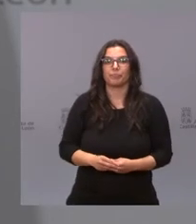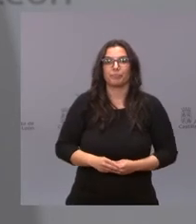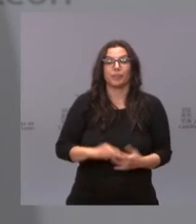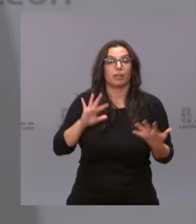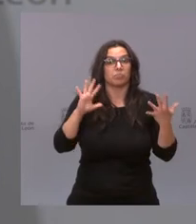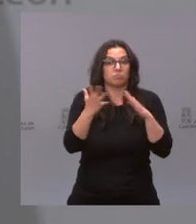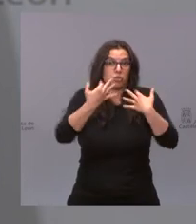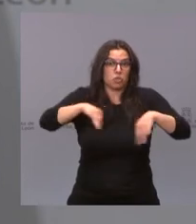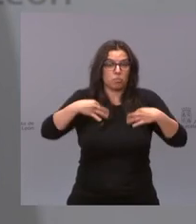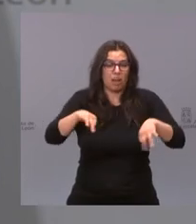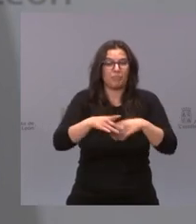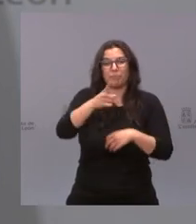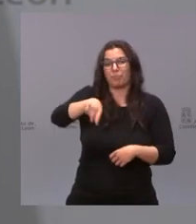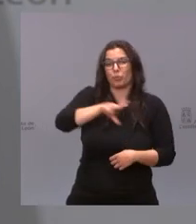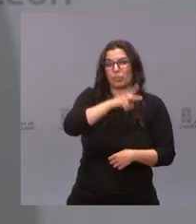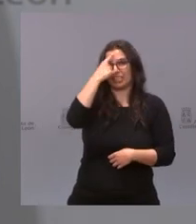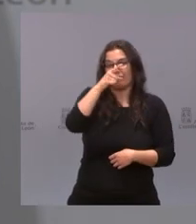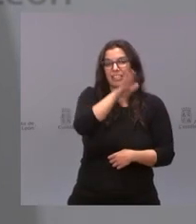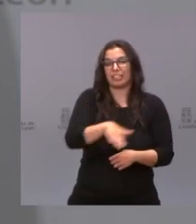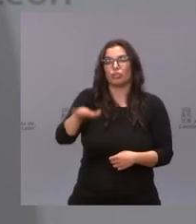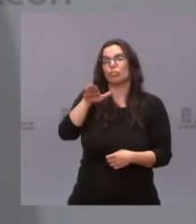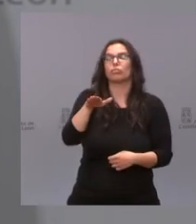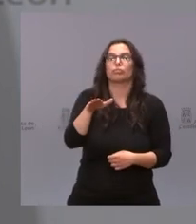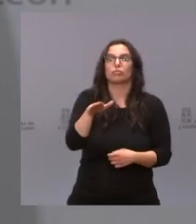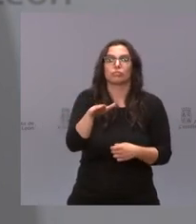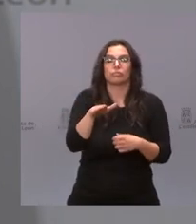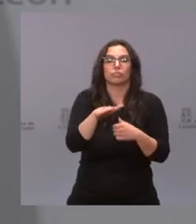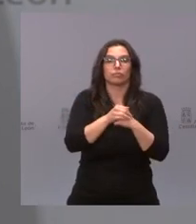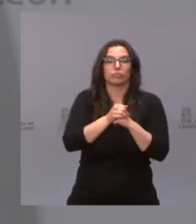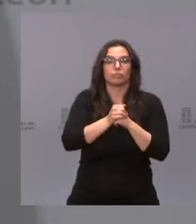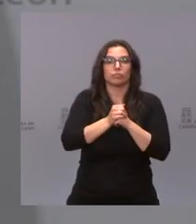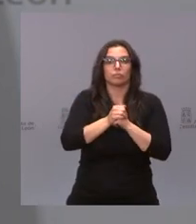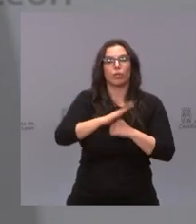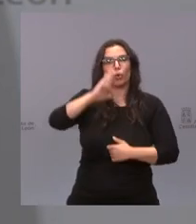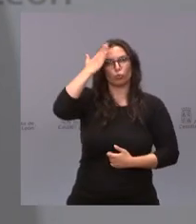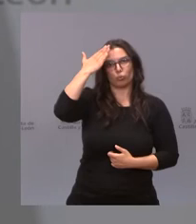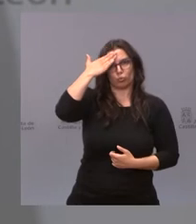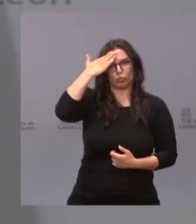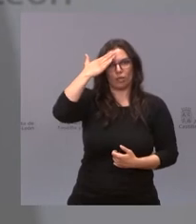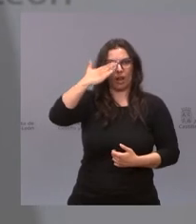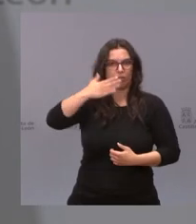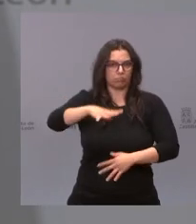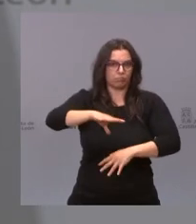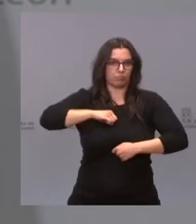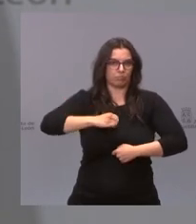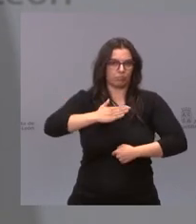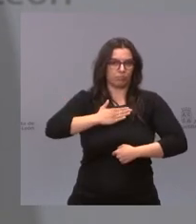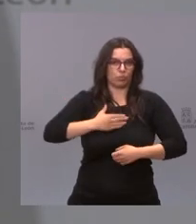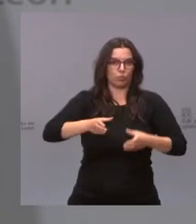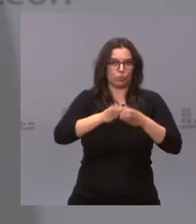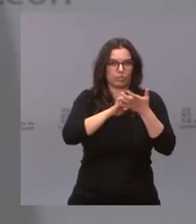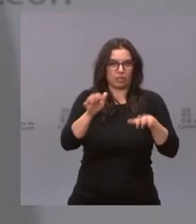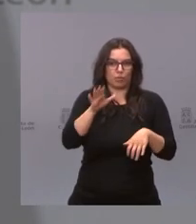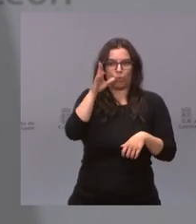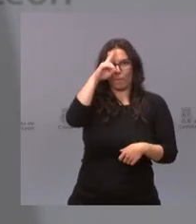es la normal. Ya saben ustedes que los menores están tutelados por nosotros, los menores no acompañados, no ha